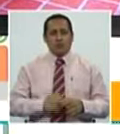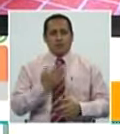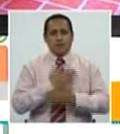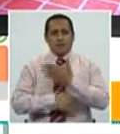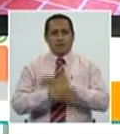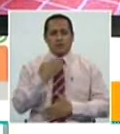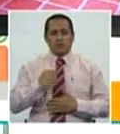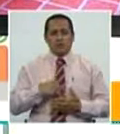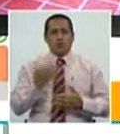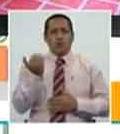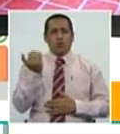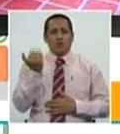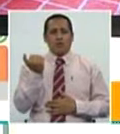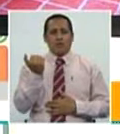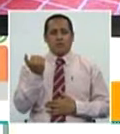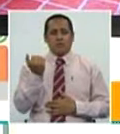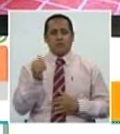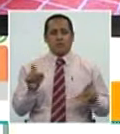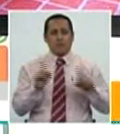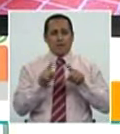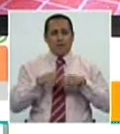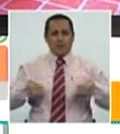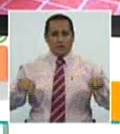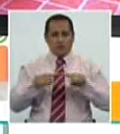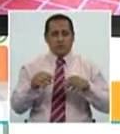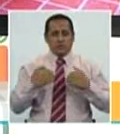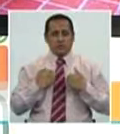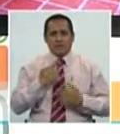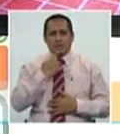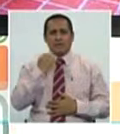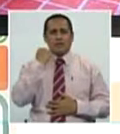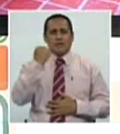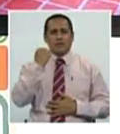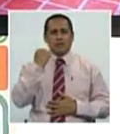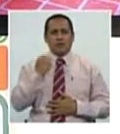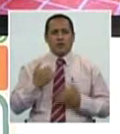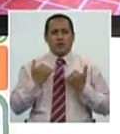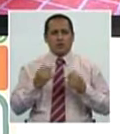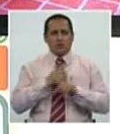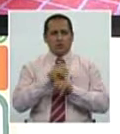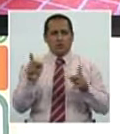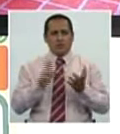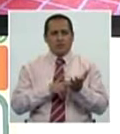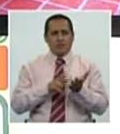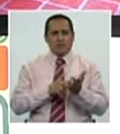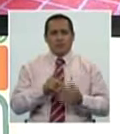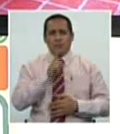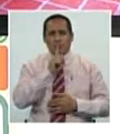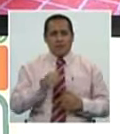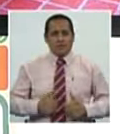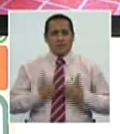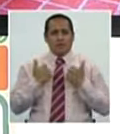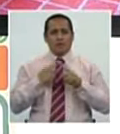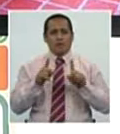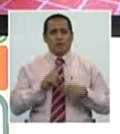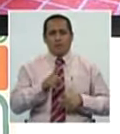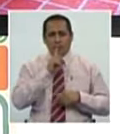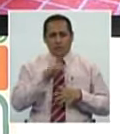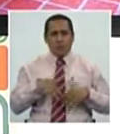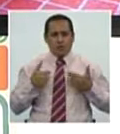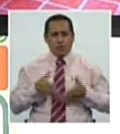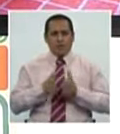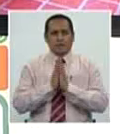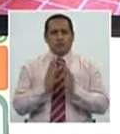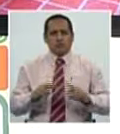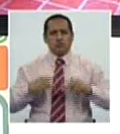hijos discapacitados, de jubilados, ellos tienen derecho a una pensión. No pensión mientras el papá está vivo, pero sí el papá